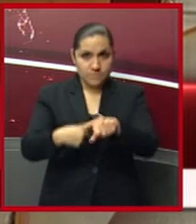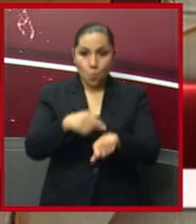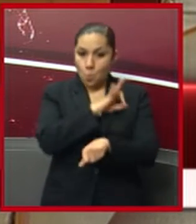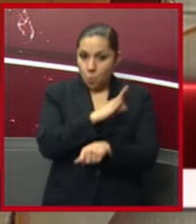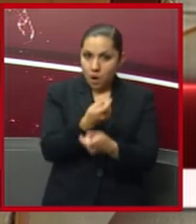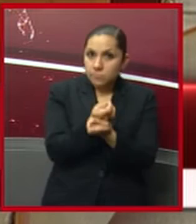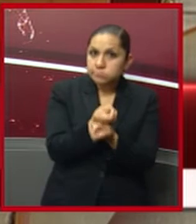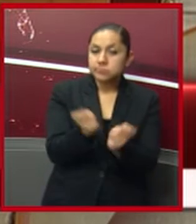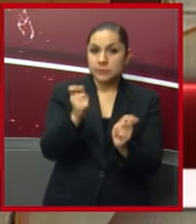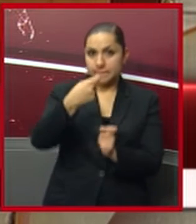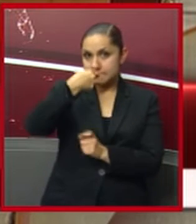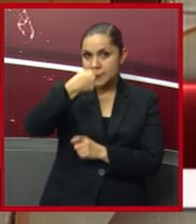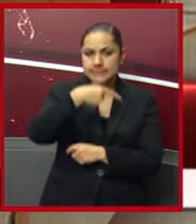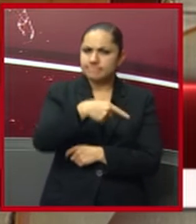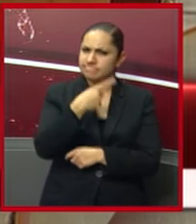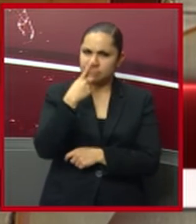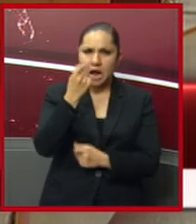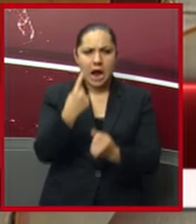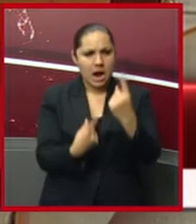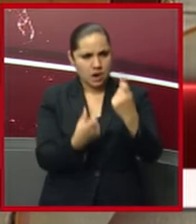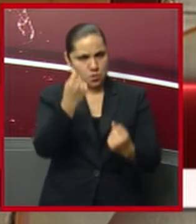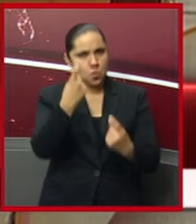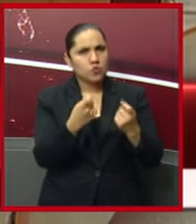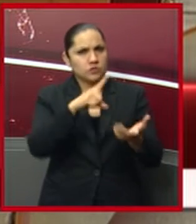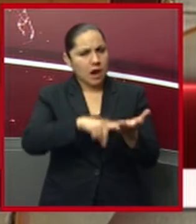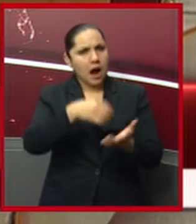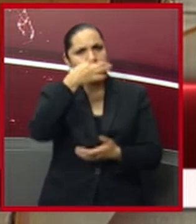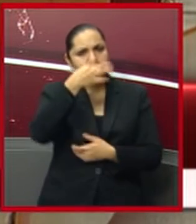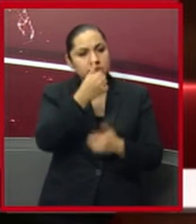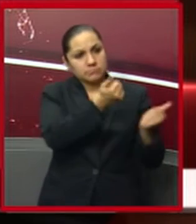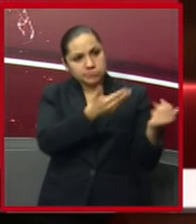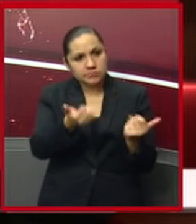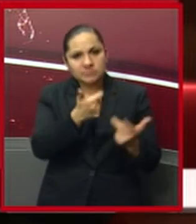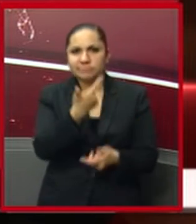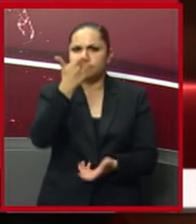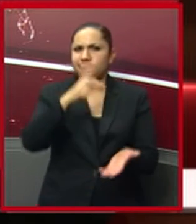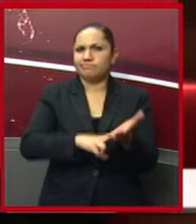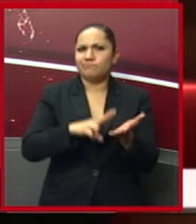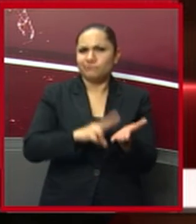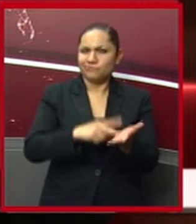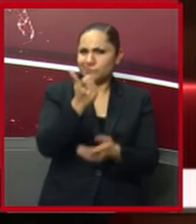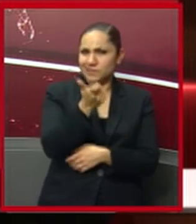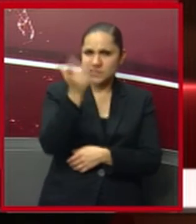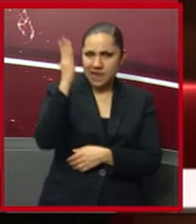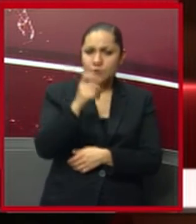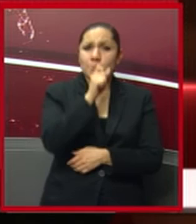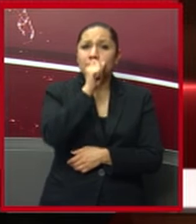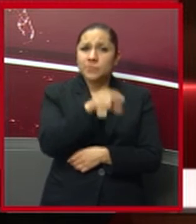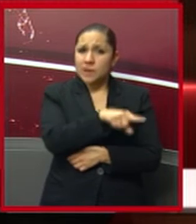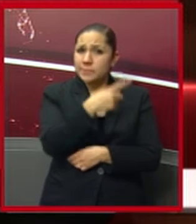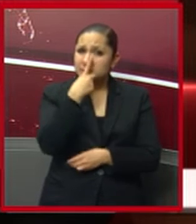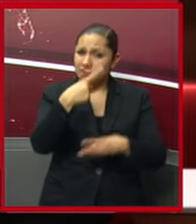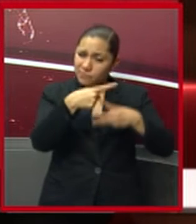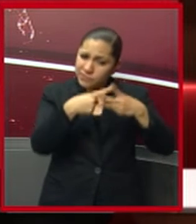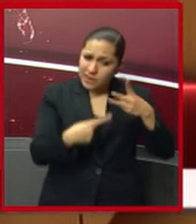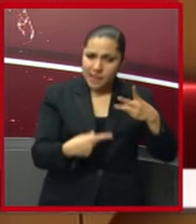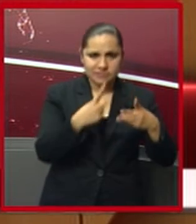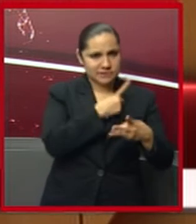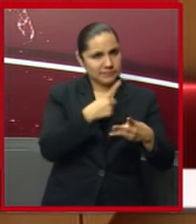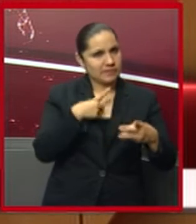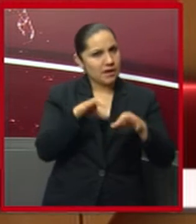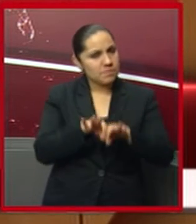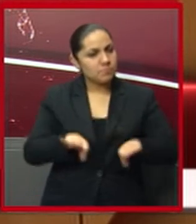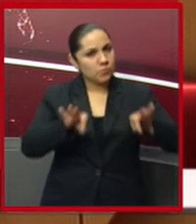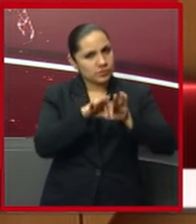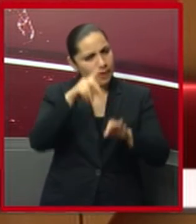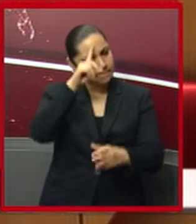al propiciarse, dijo, altos costos en los mismos importados. Además, indicó 3 elementos que a su consideración se debían